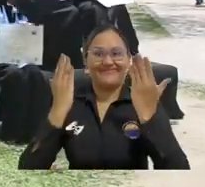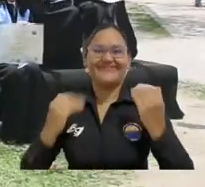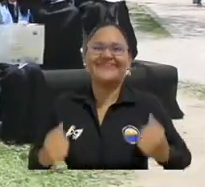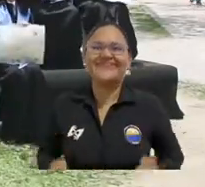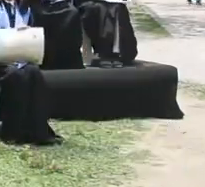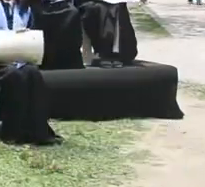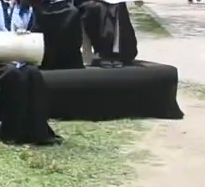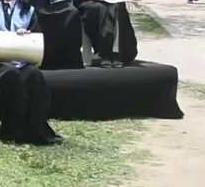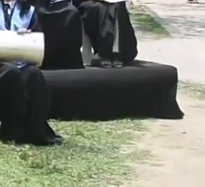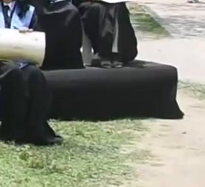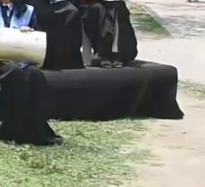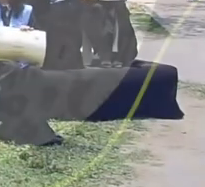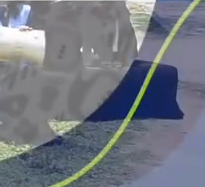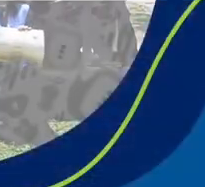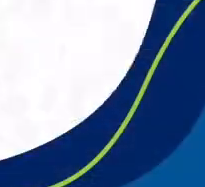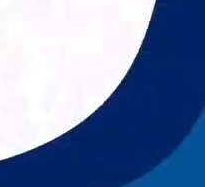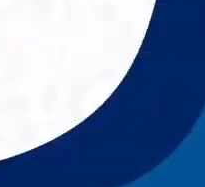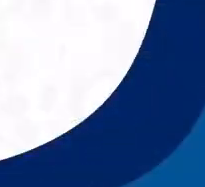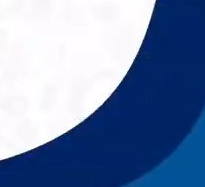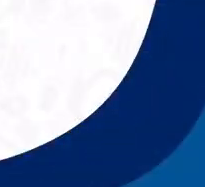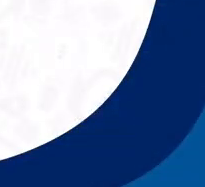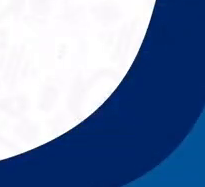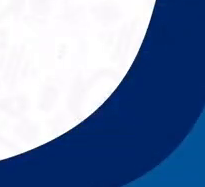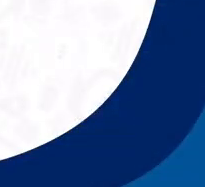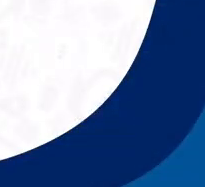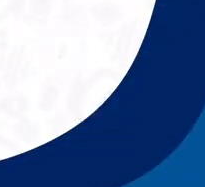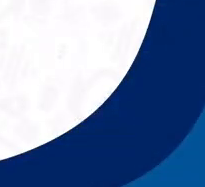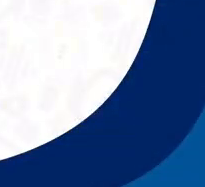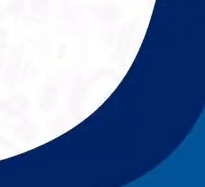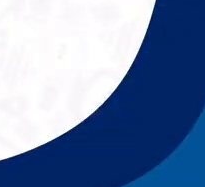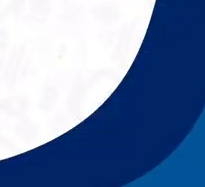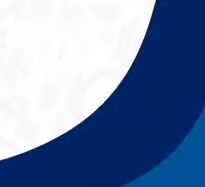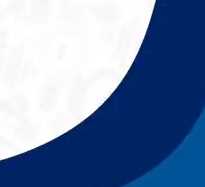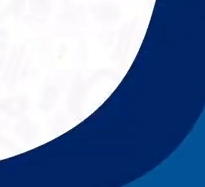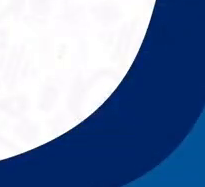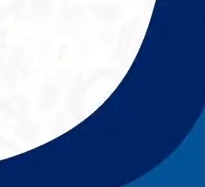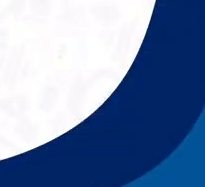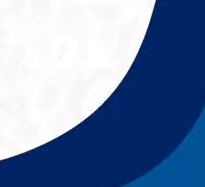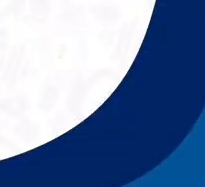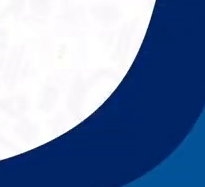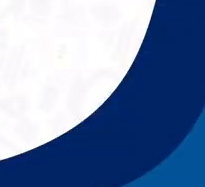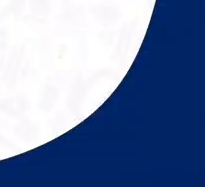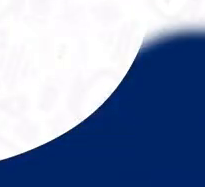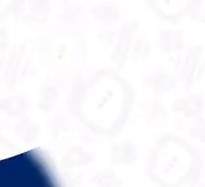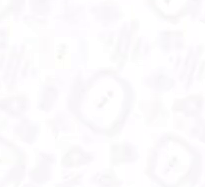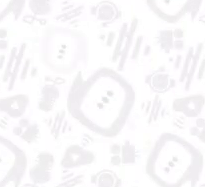Aún más incluyente e innovadora.